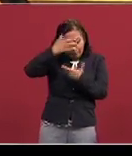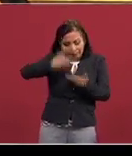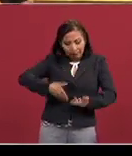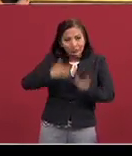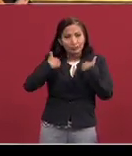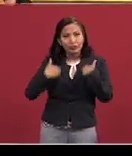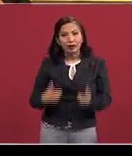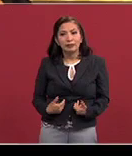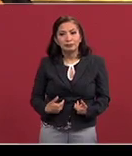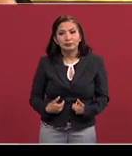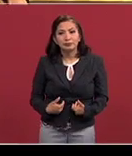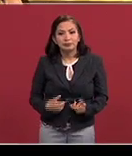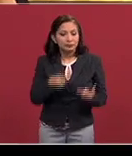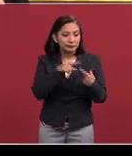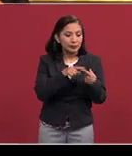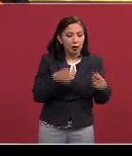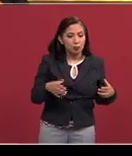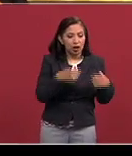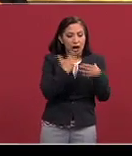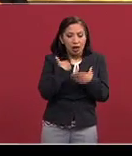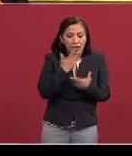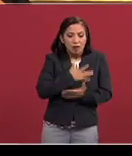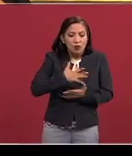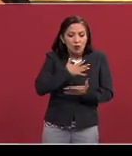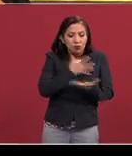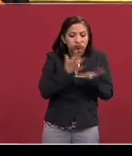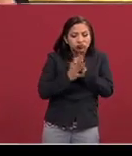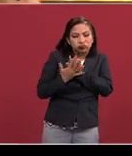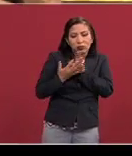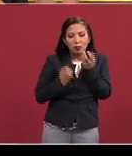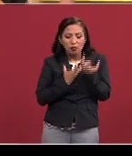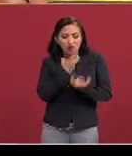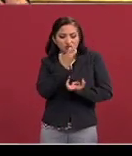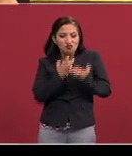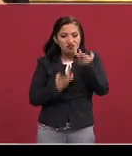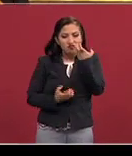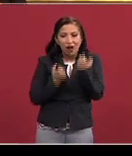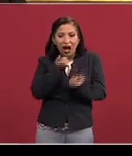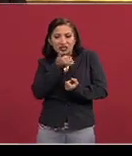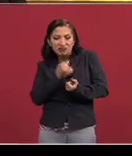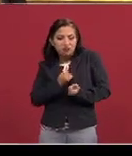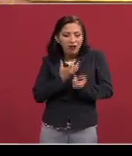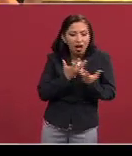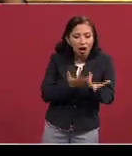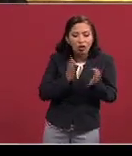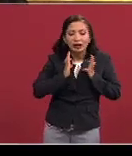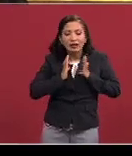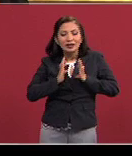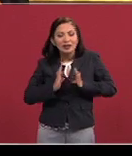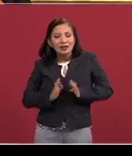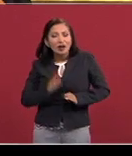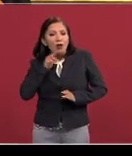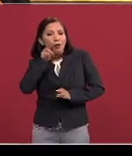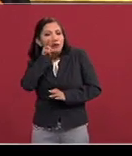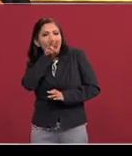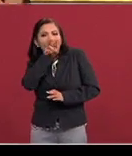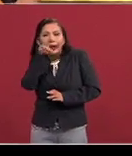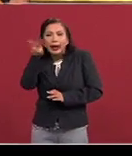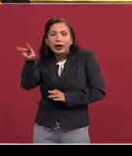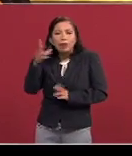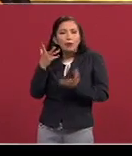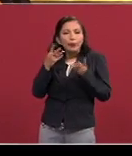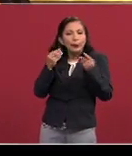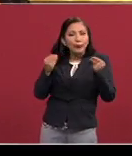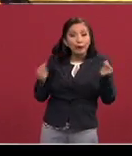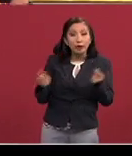seres humanos. Esta parte volcánica, sensual, esta parte intempestiva, esta parte también de calma, de contemplación. Y bueno,